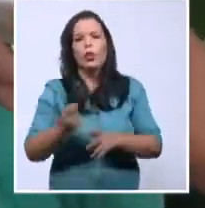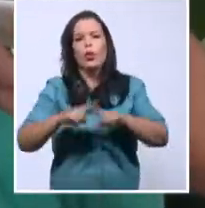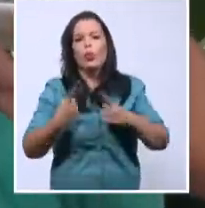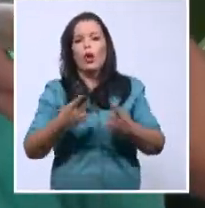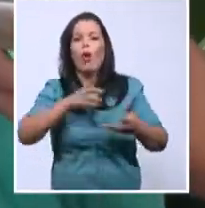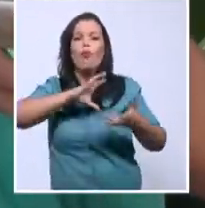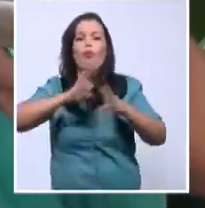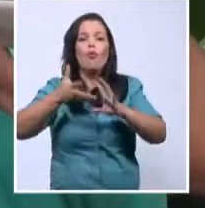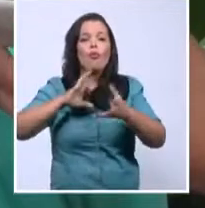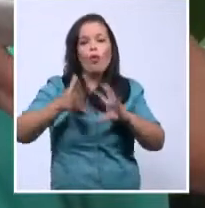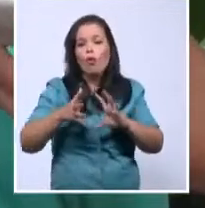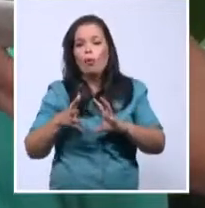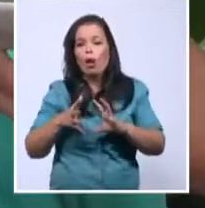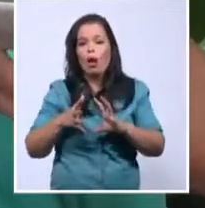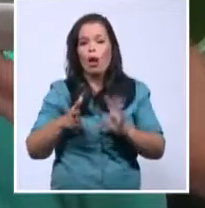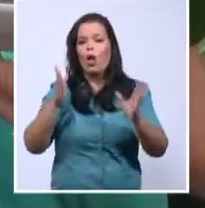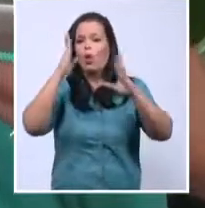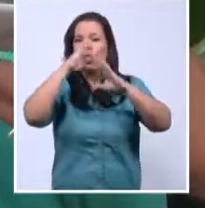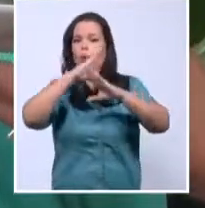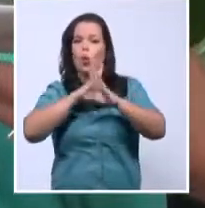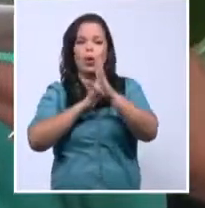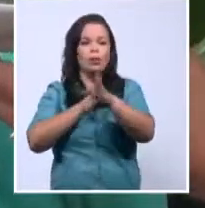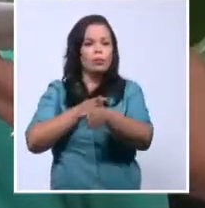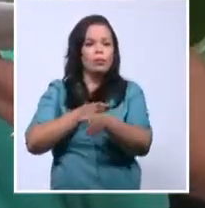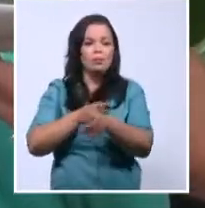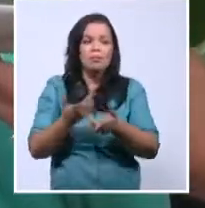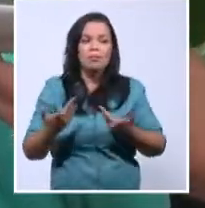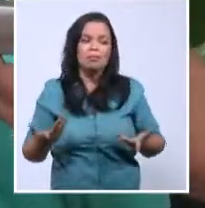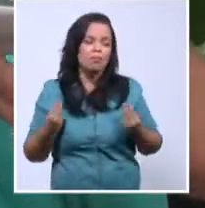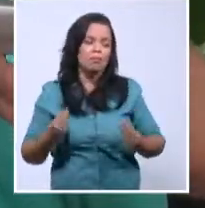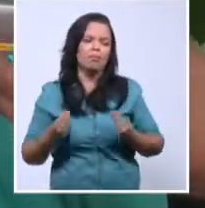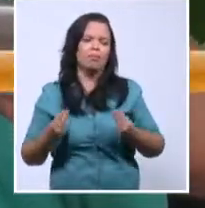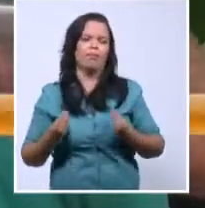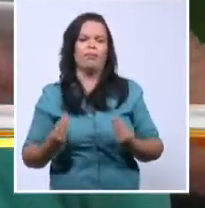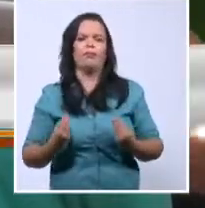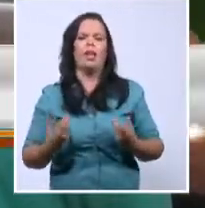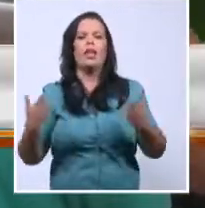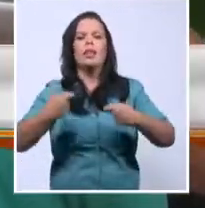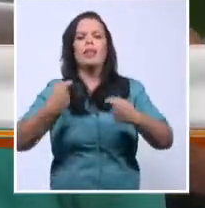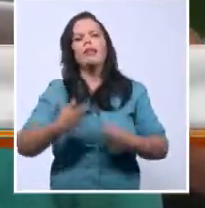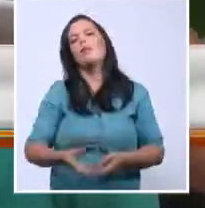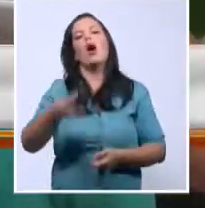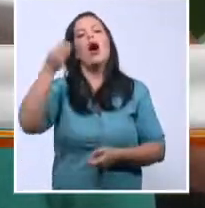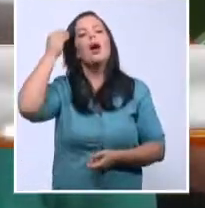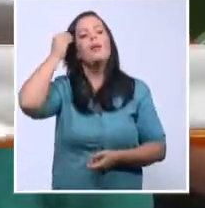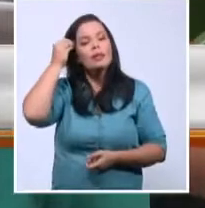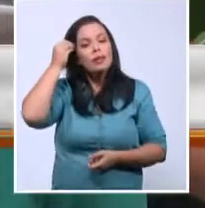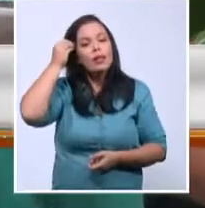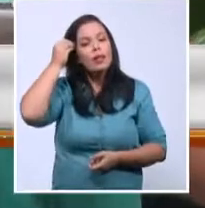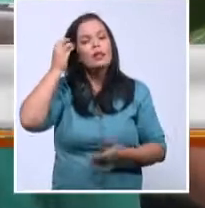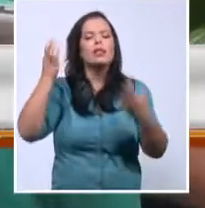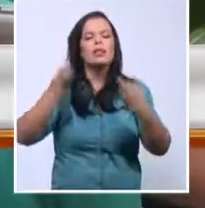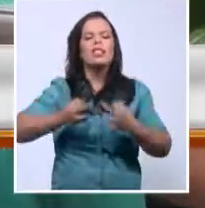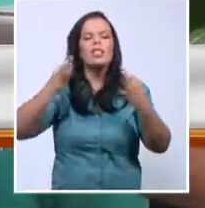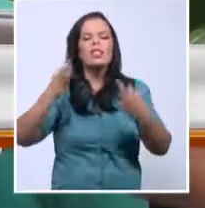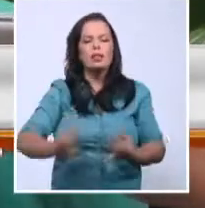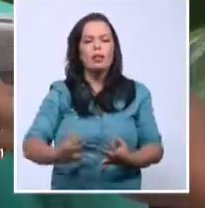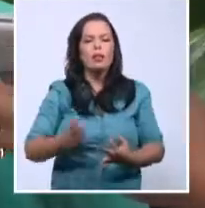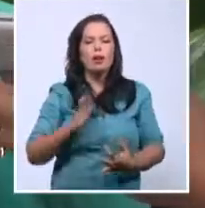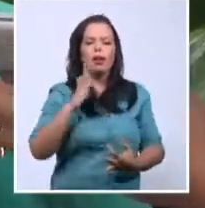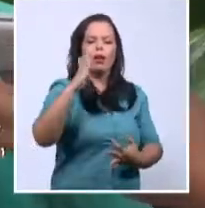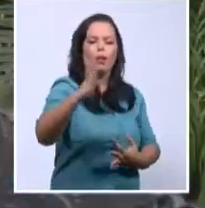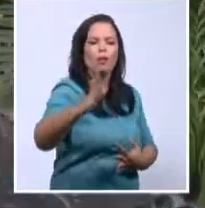que abrir otros, pero aprovechar los que tenemos. Y además de eso, aprender a hacerlo también con respeto. Al